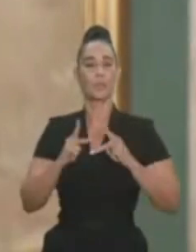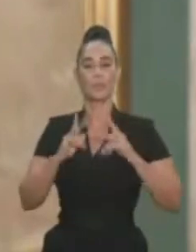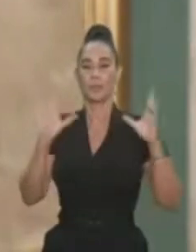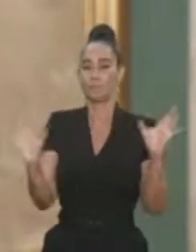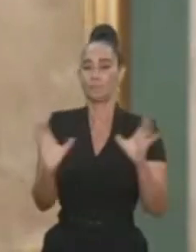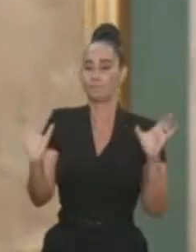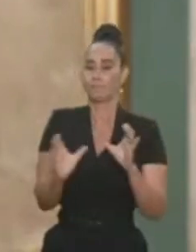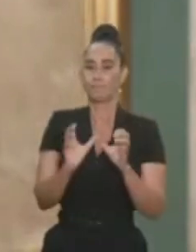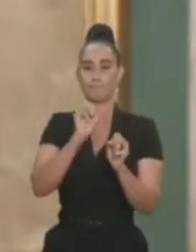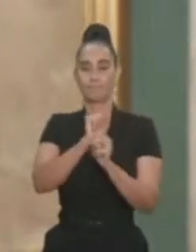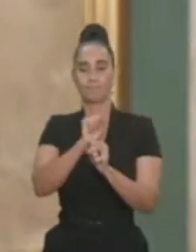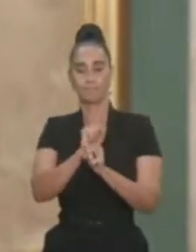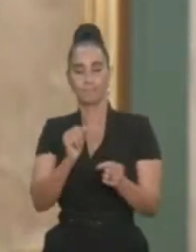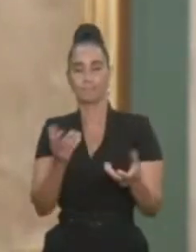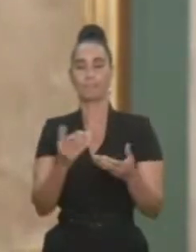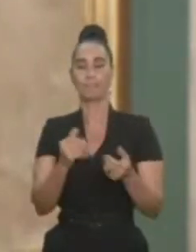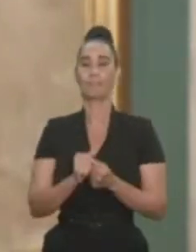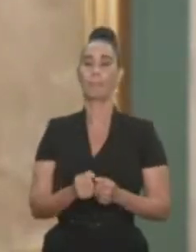acciones.